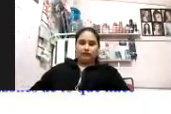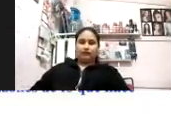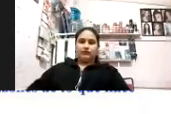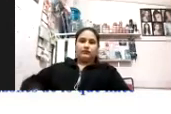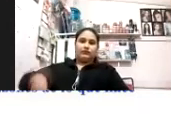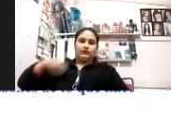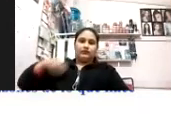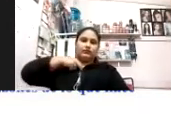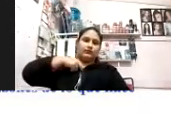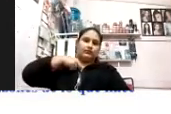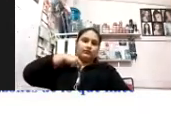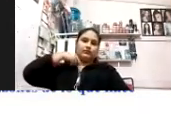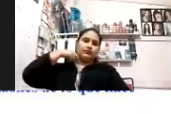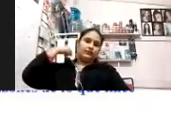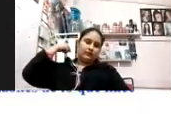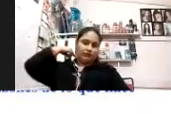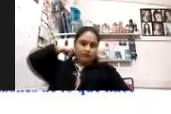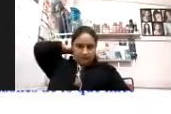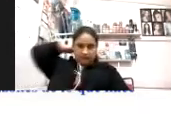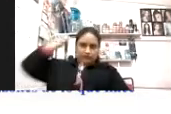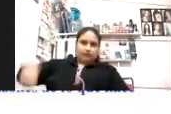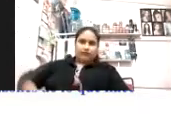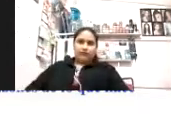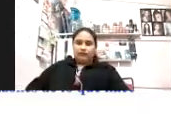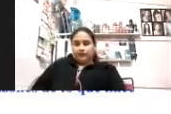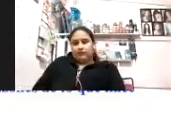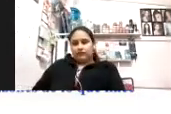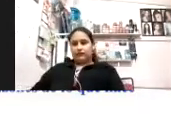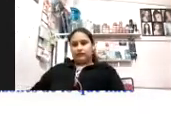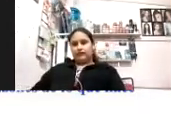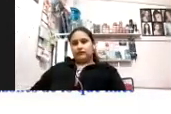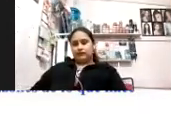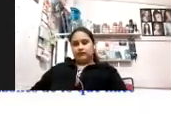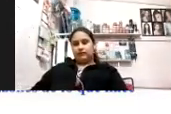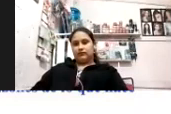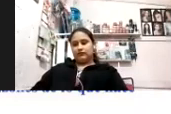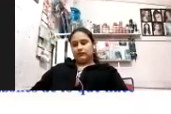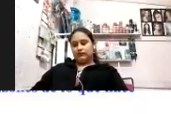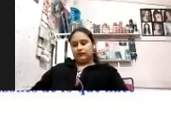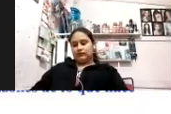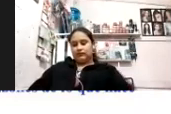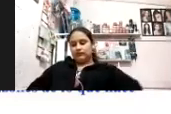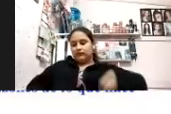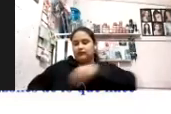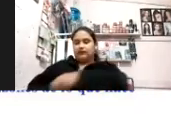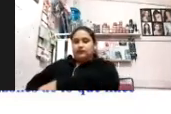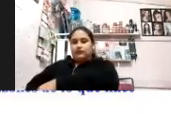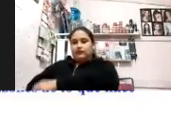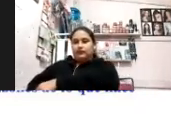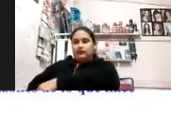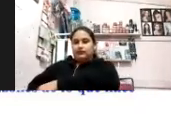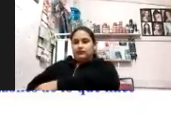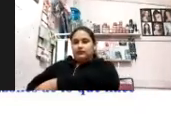momento. Dramatizamos mucho la situación, ¿verdad? El pensamiento catastrófico es, por ejemplo, pensar que algo malo va a